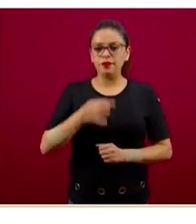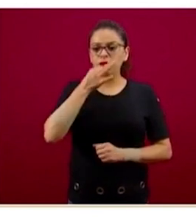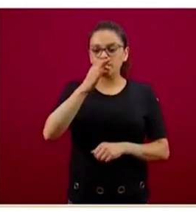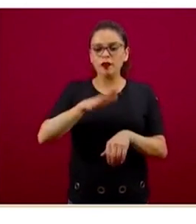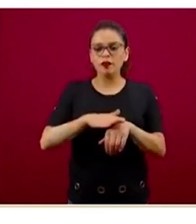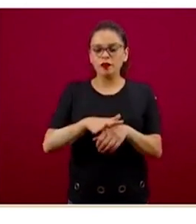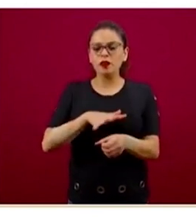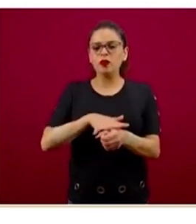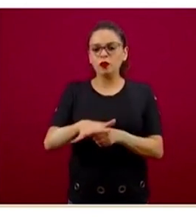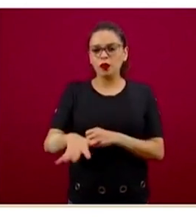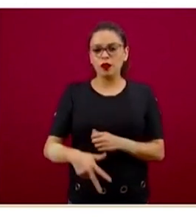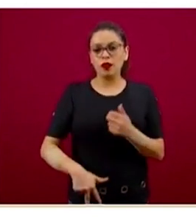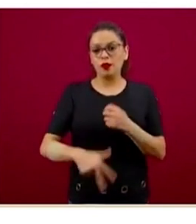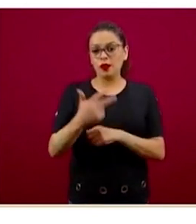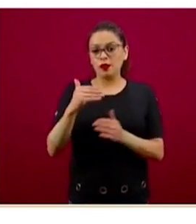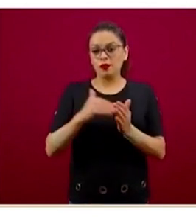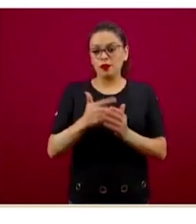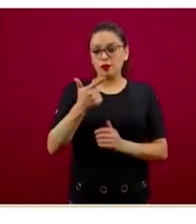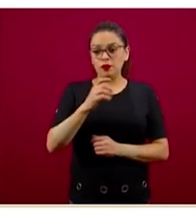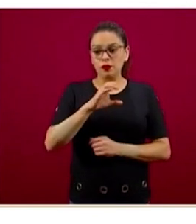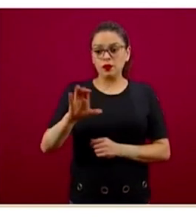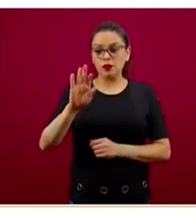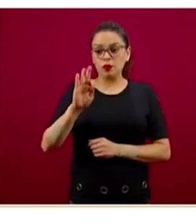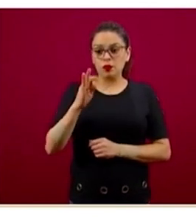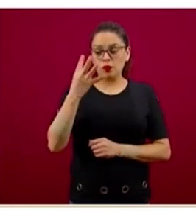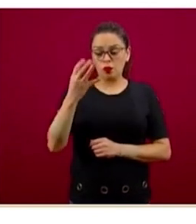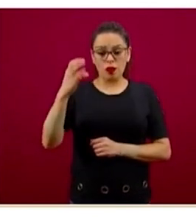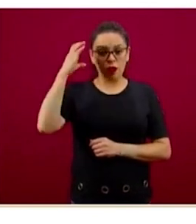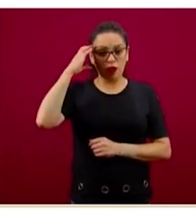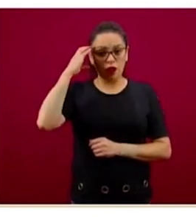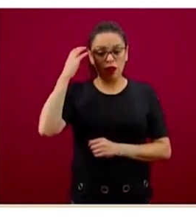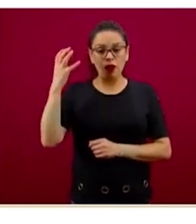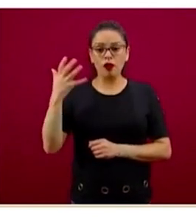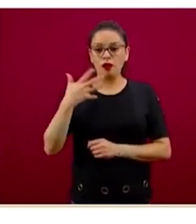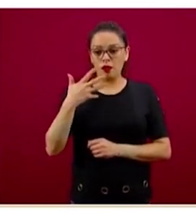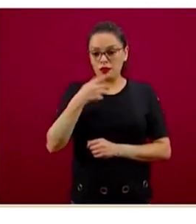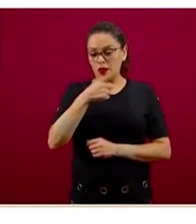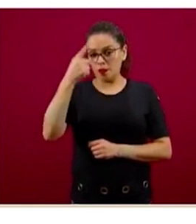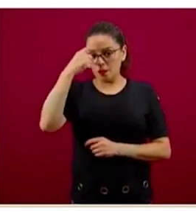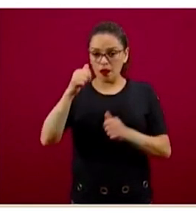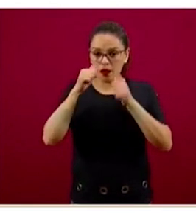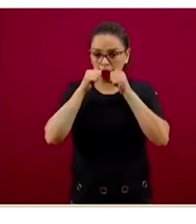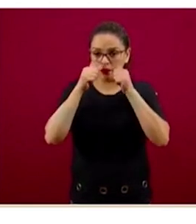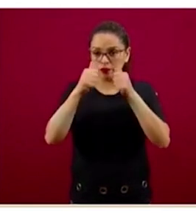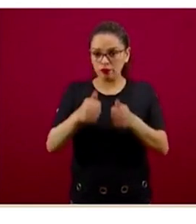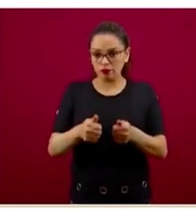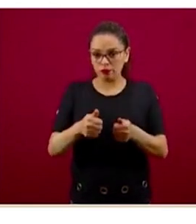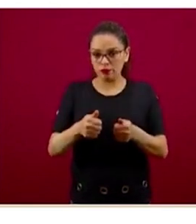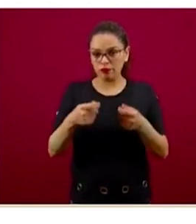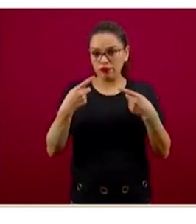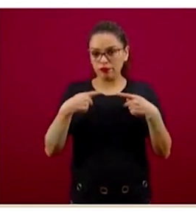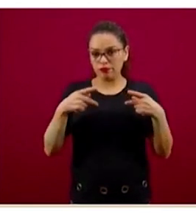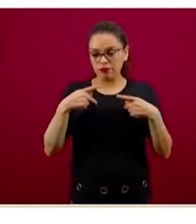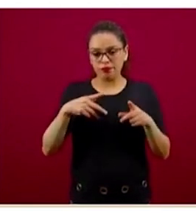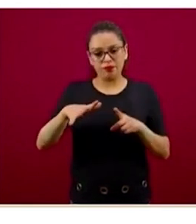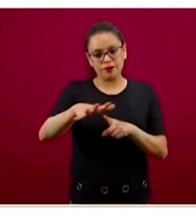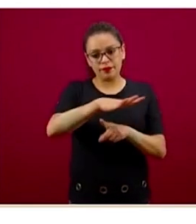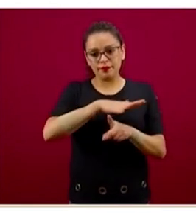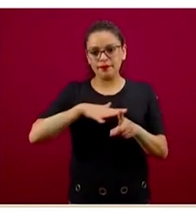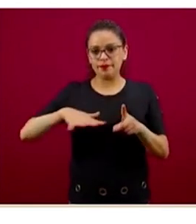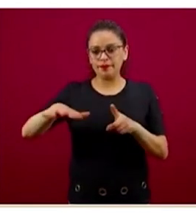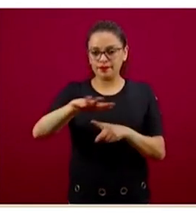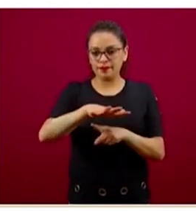encontraban 13 mil 744 camas para atender pacientes irak en este el área general es decir pacientes